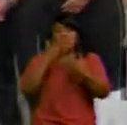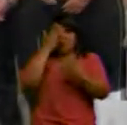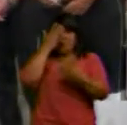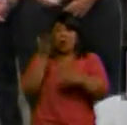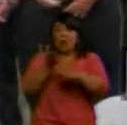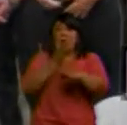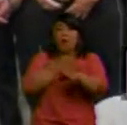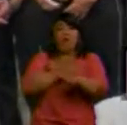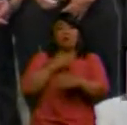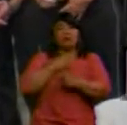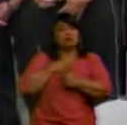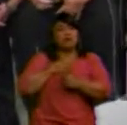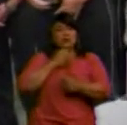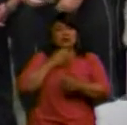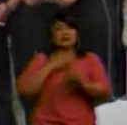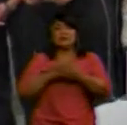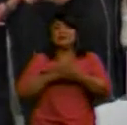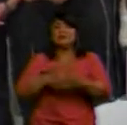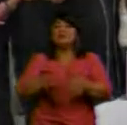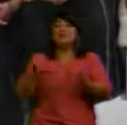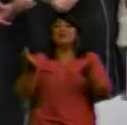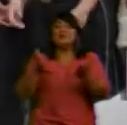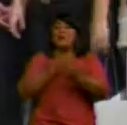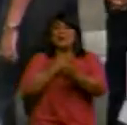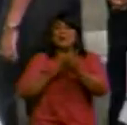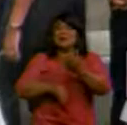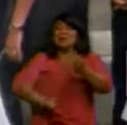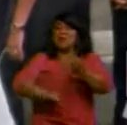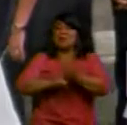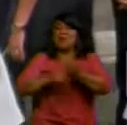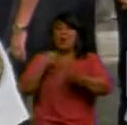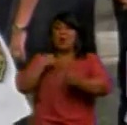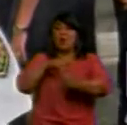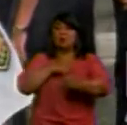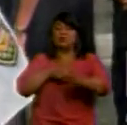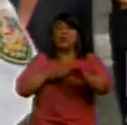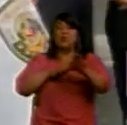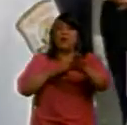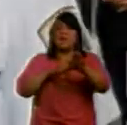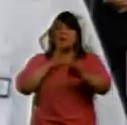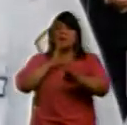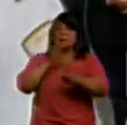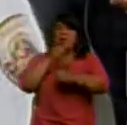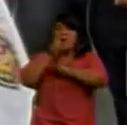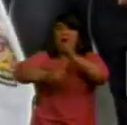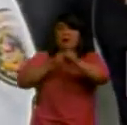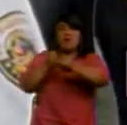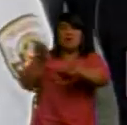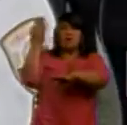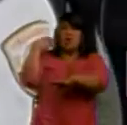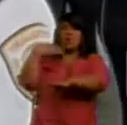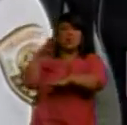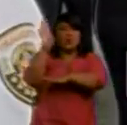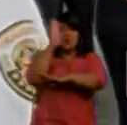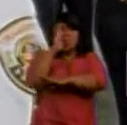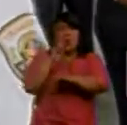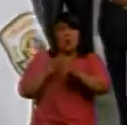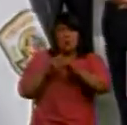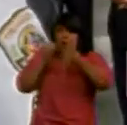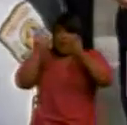sentimos bien respaldados por la presidencia y por la comisión. Años atrás nunca se había dado esto y